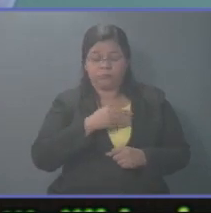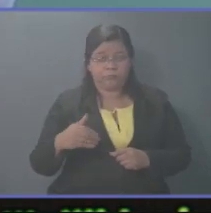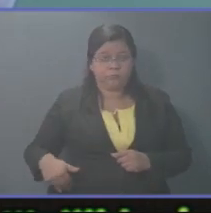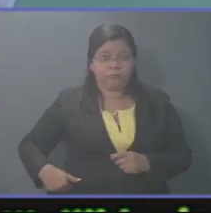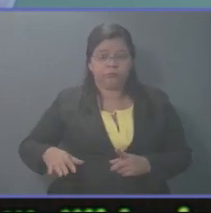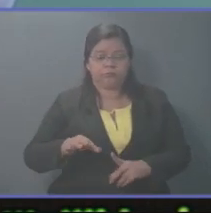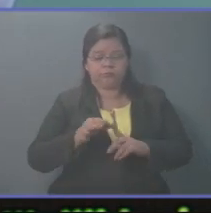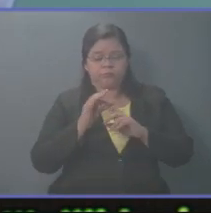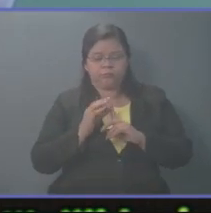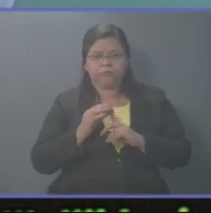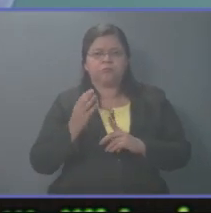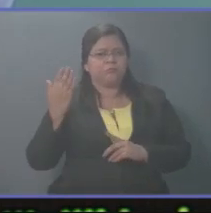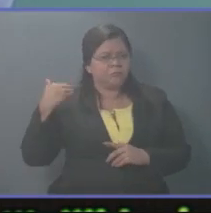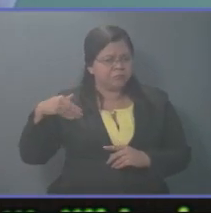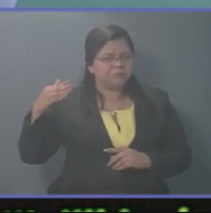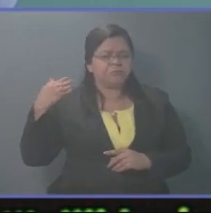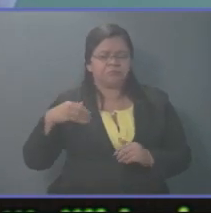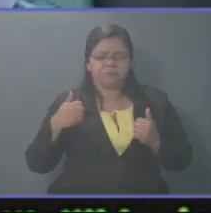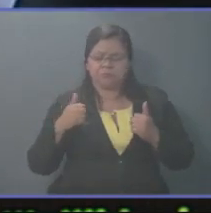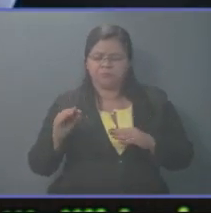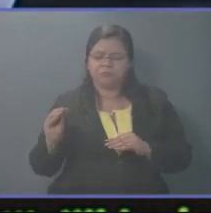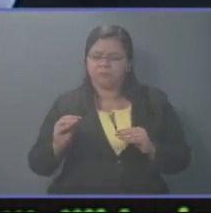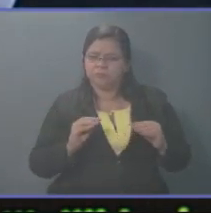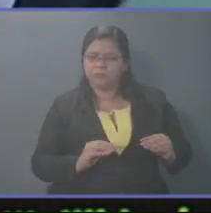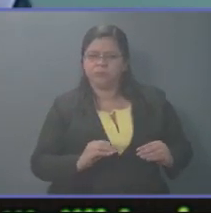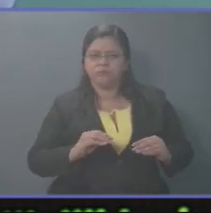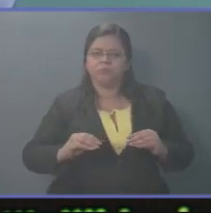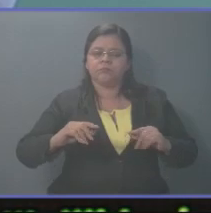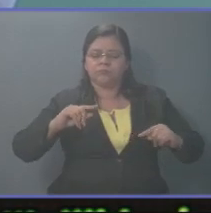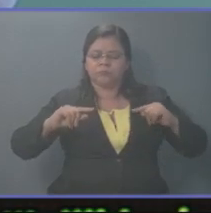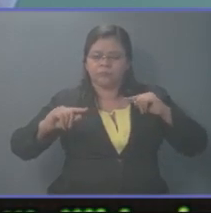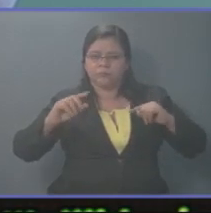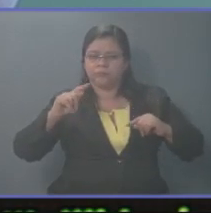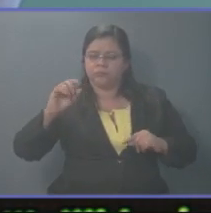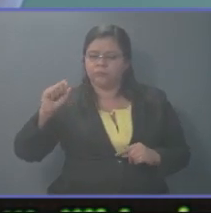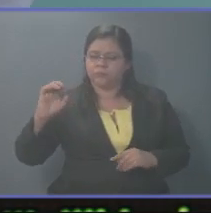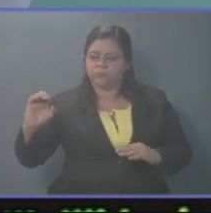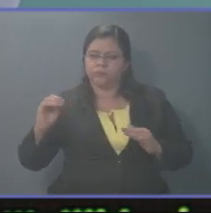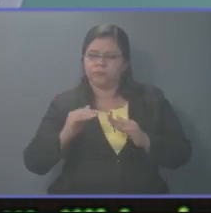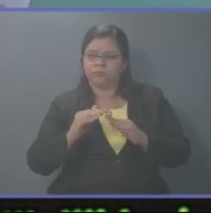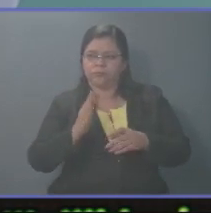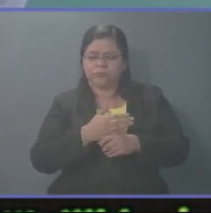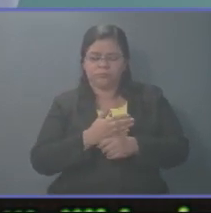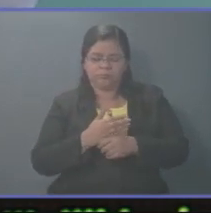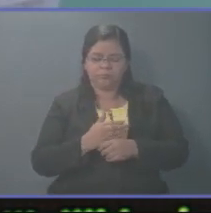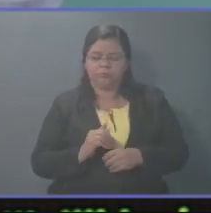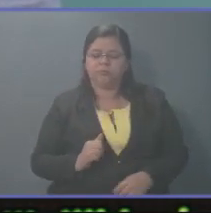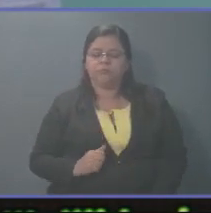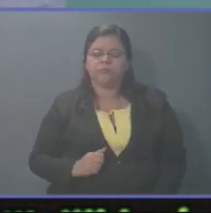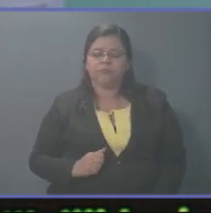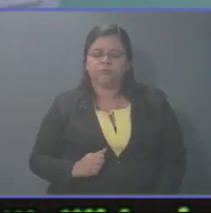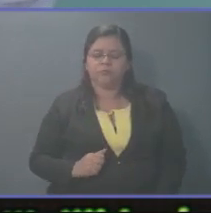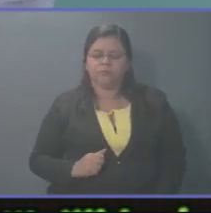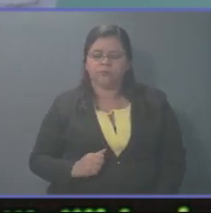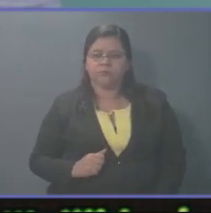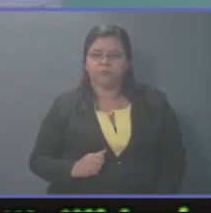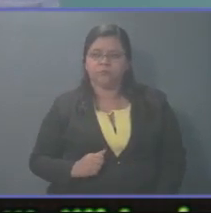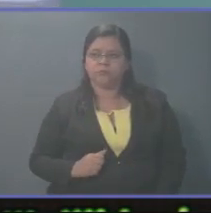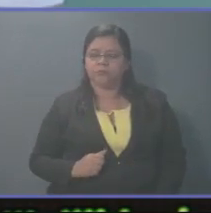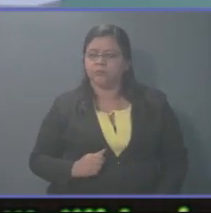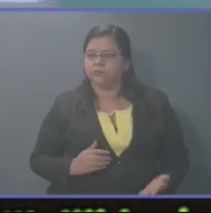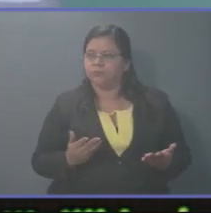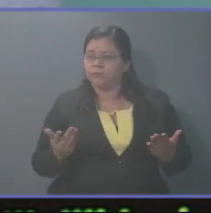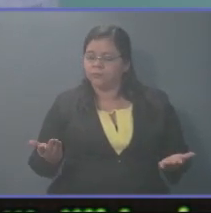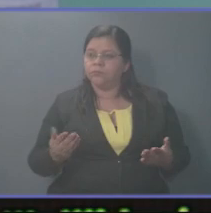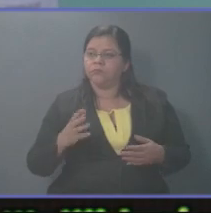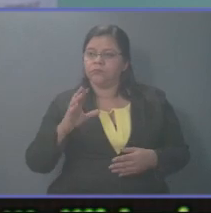experiencia respecto de su implementación tanto a la autoridad electoral como a los partidos políticos y contendientes. En todo caso,